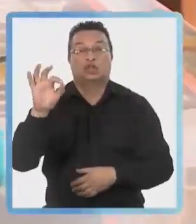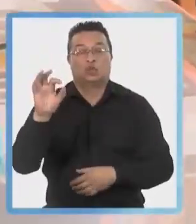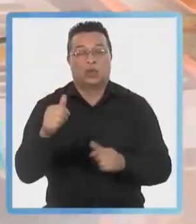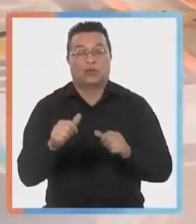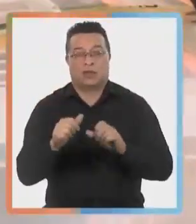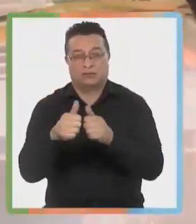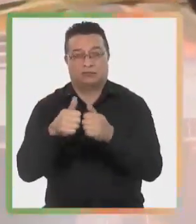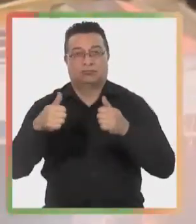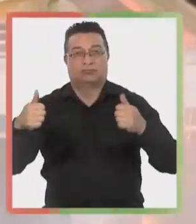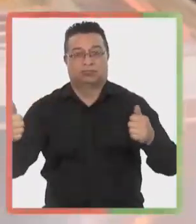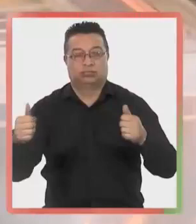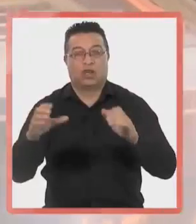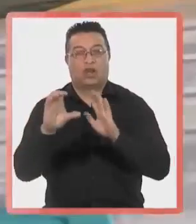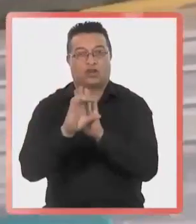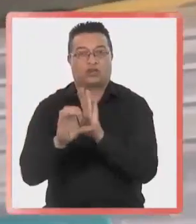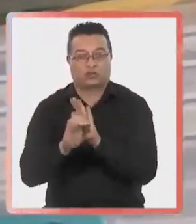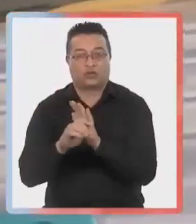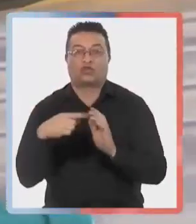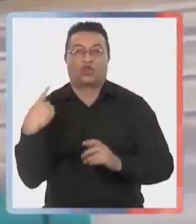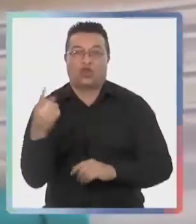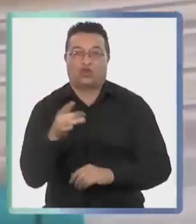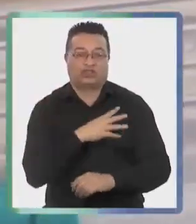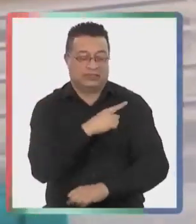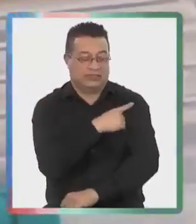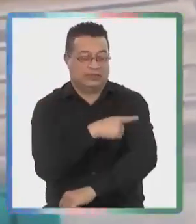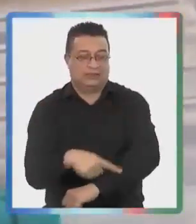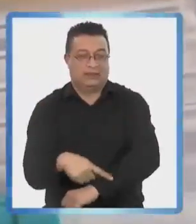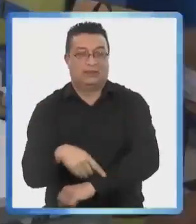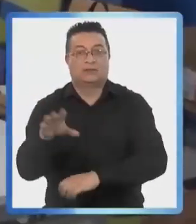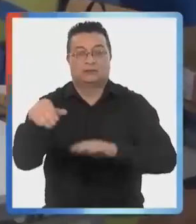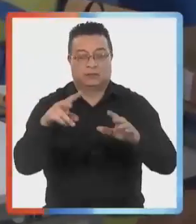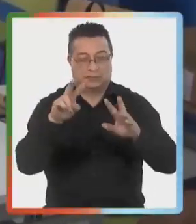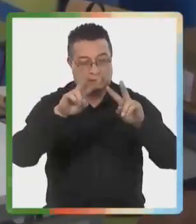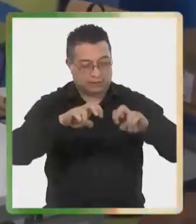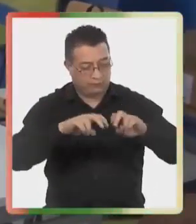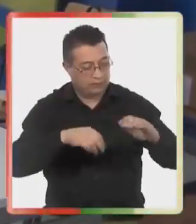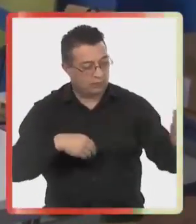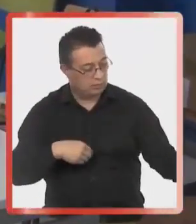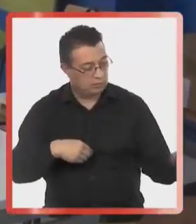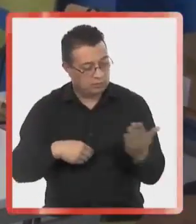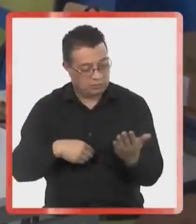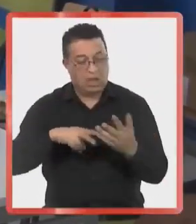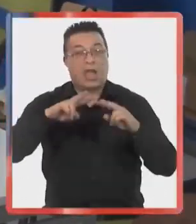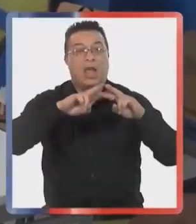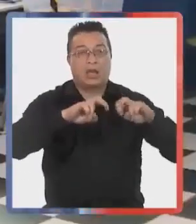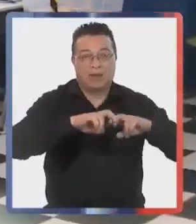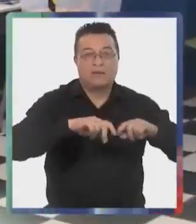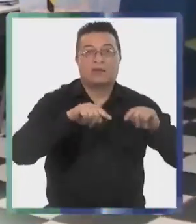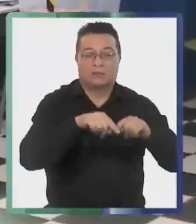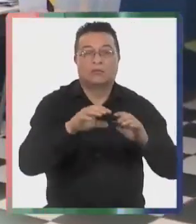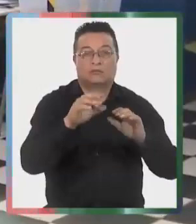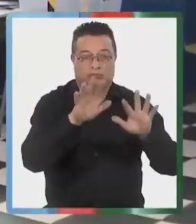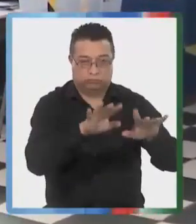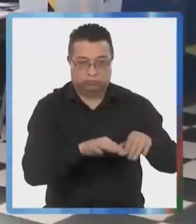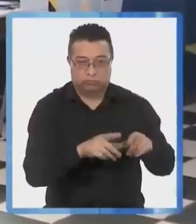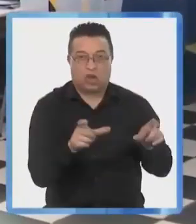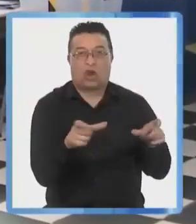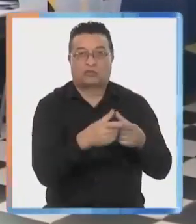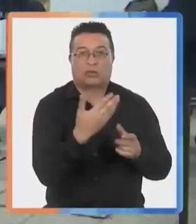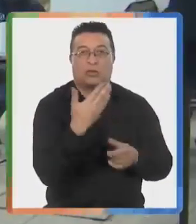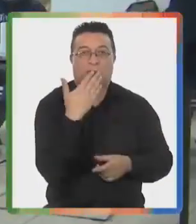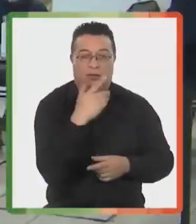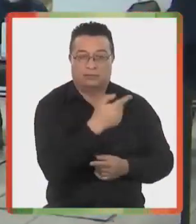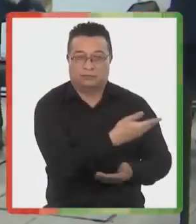50 consejeros y consejeras constitucionales de todo el país que van a revisar la propuesta de texto constitucional redactada por la Comisión